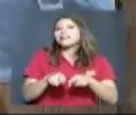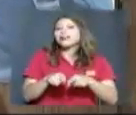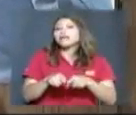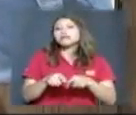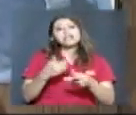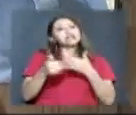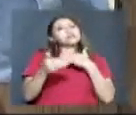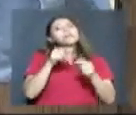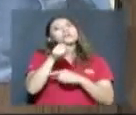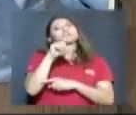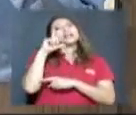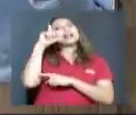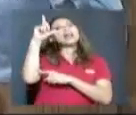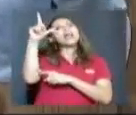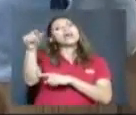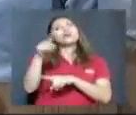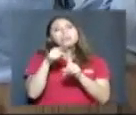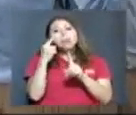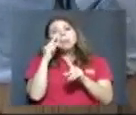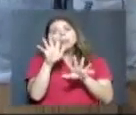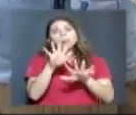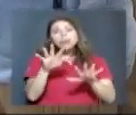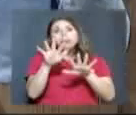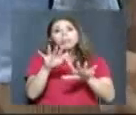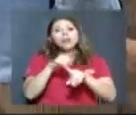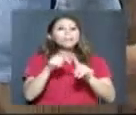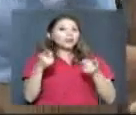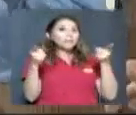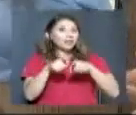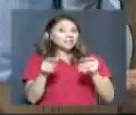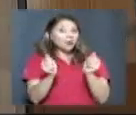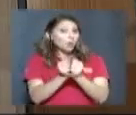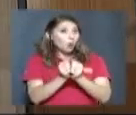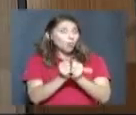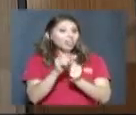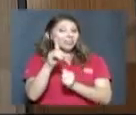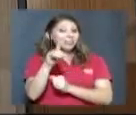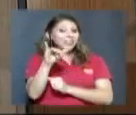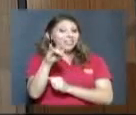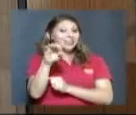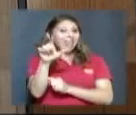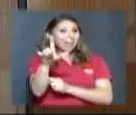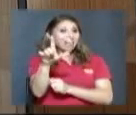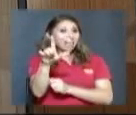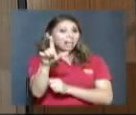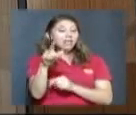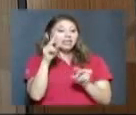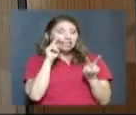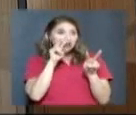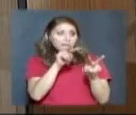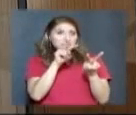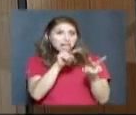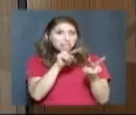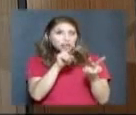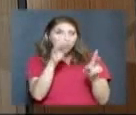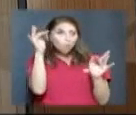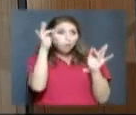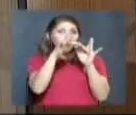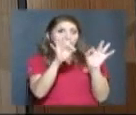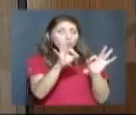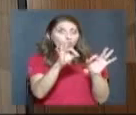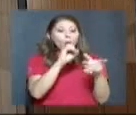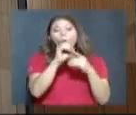¿verdad? Es que hay un cierto punto de la distancia entre la antena y el receptor donde ya no, o uno o cero, ¿verdad? Tenemos señal o no tenemos señal,